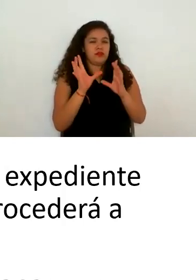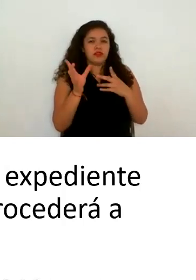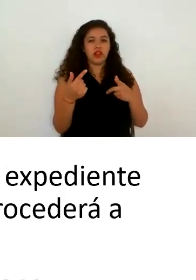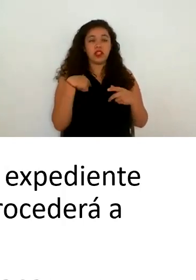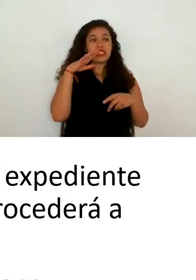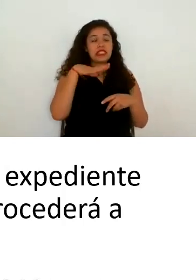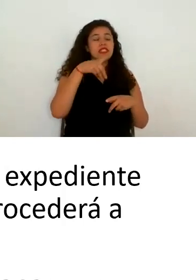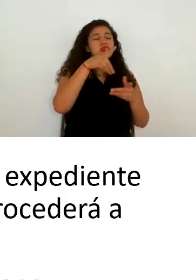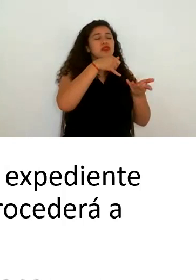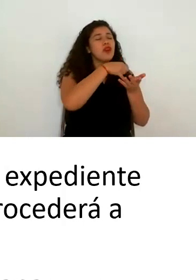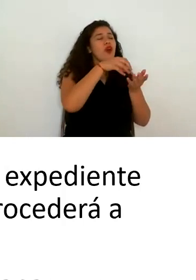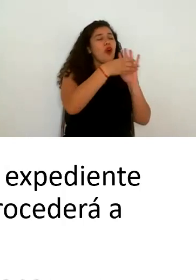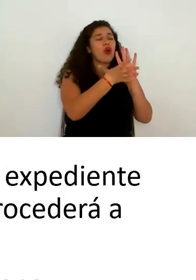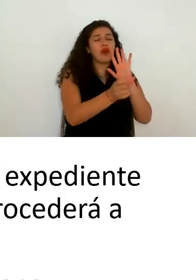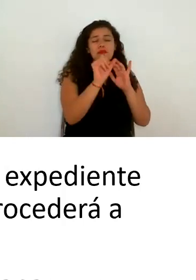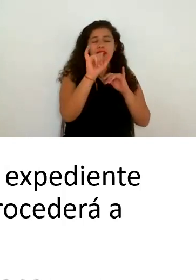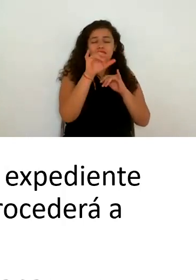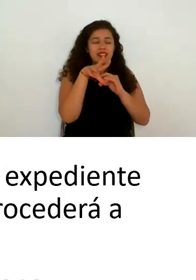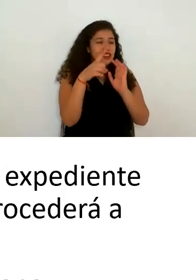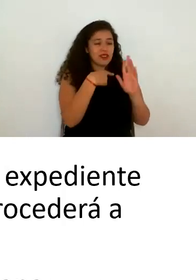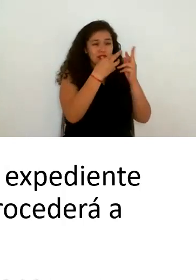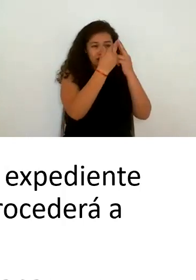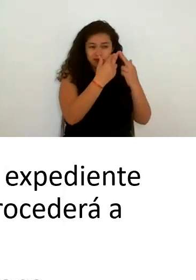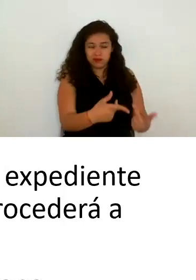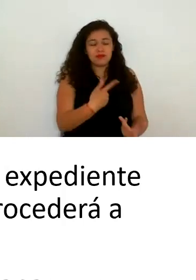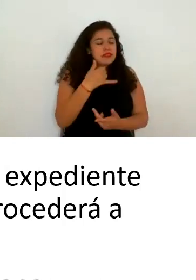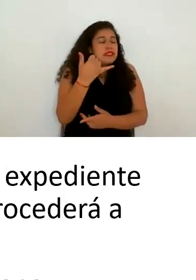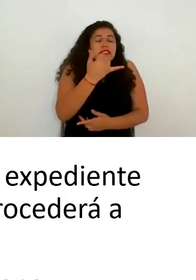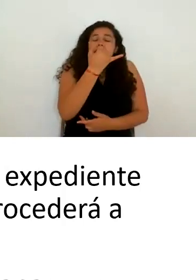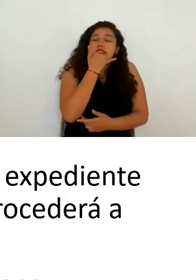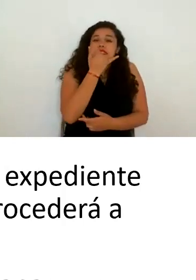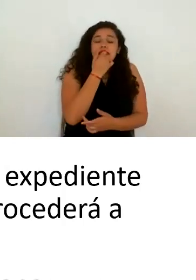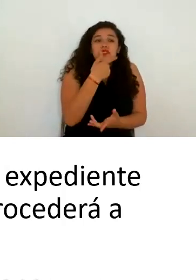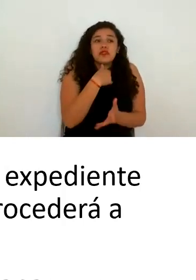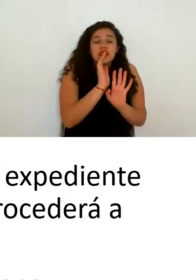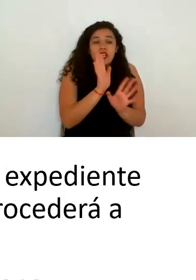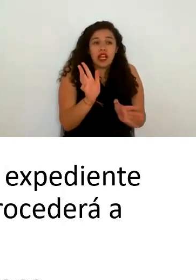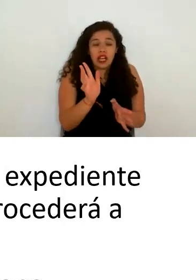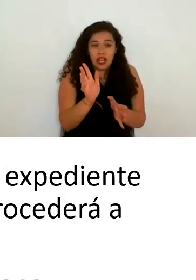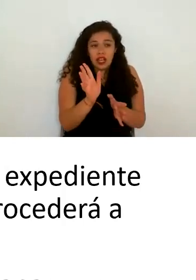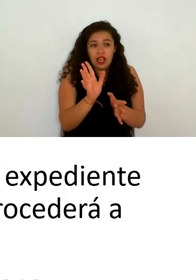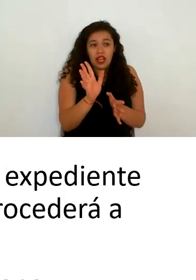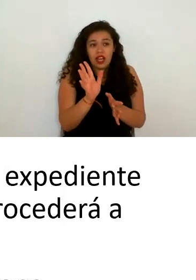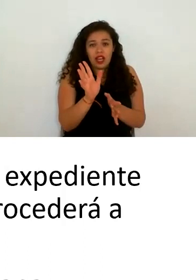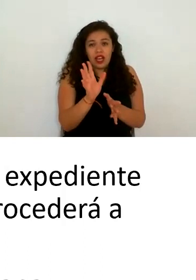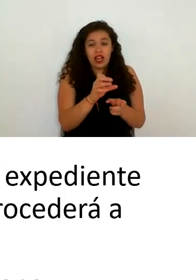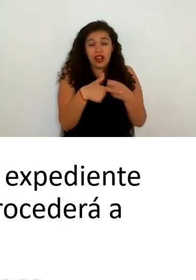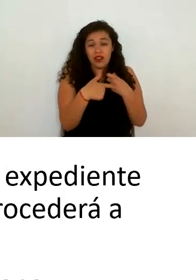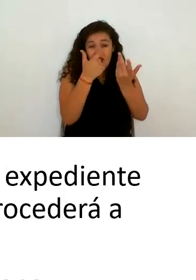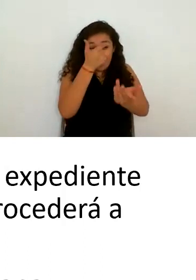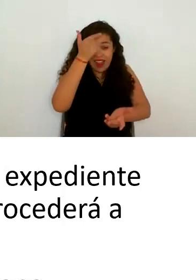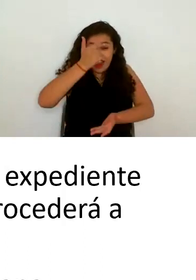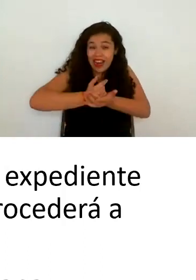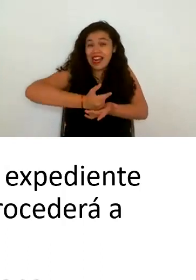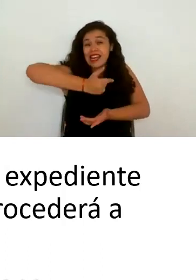destruí la fotocopia del INE, se me fue, ¿no? Pero es algo que no es tan complejo